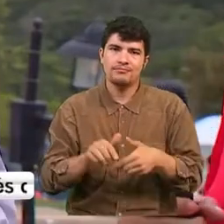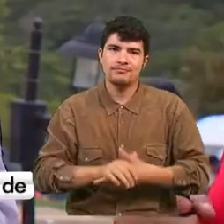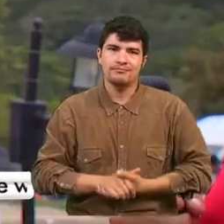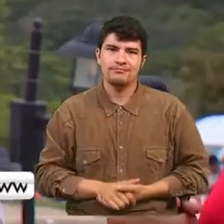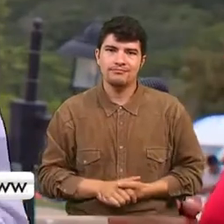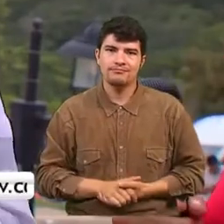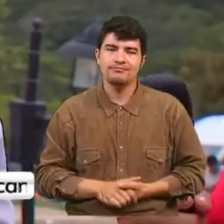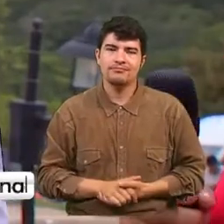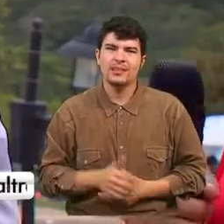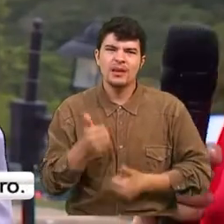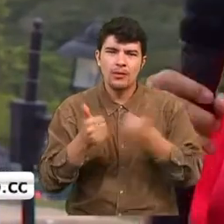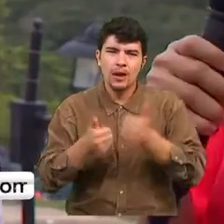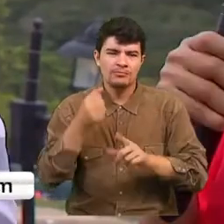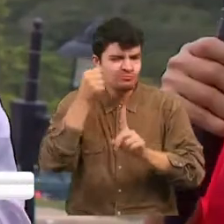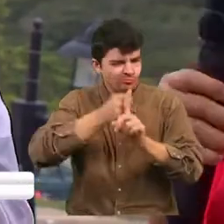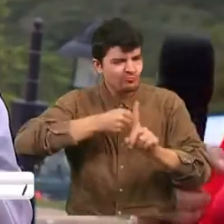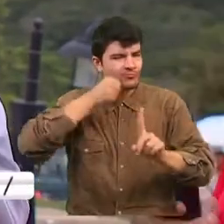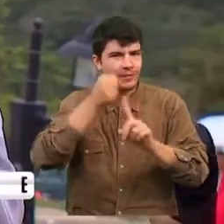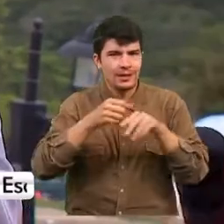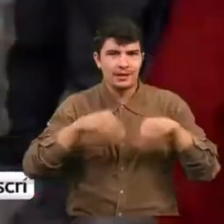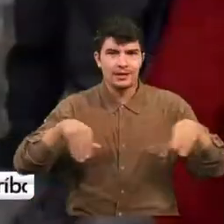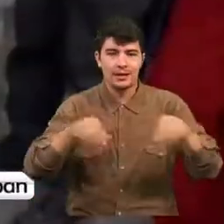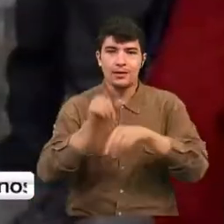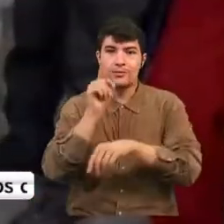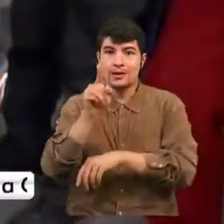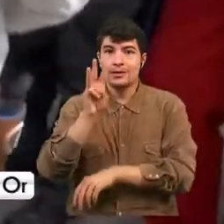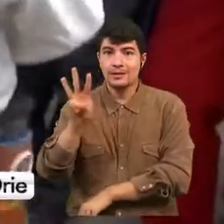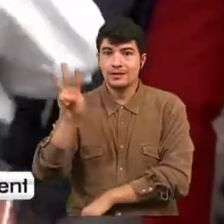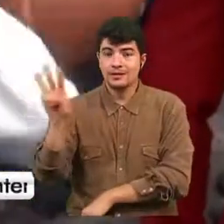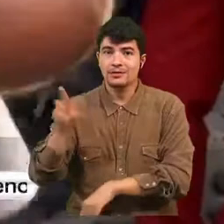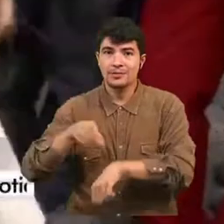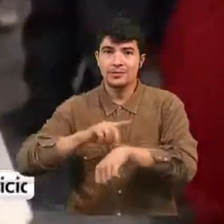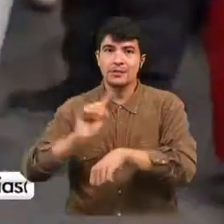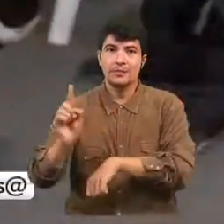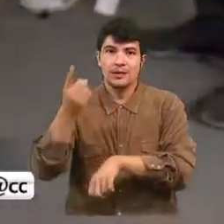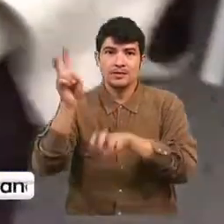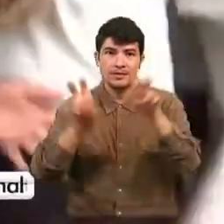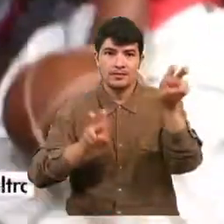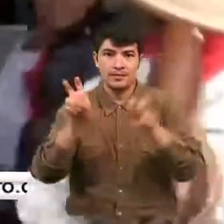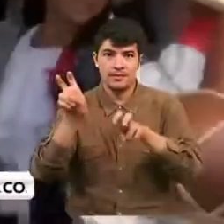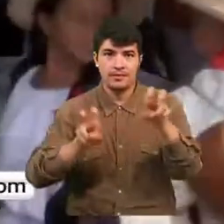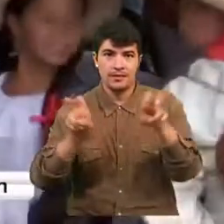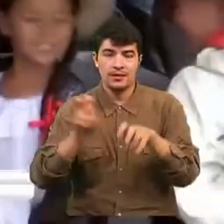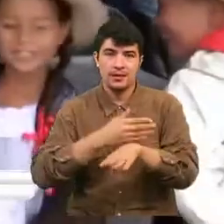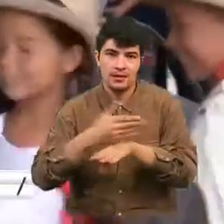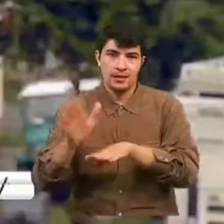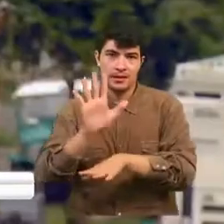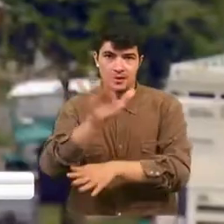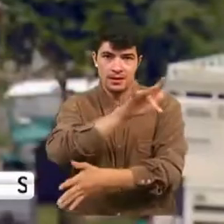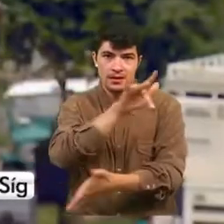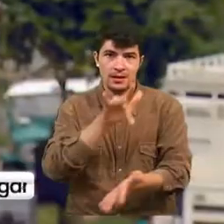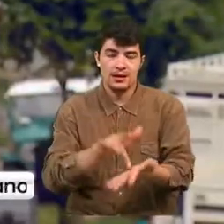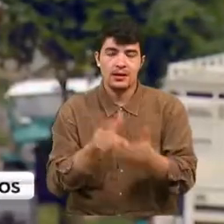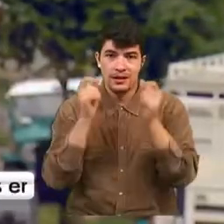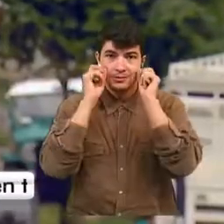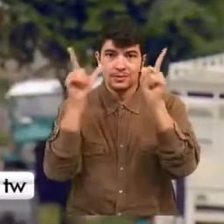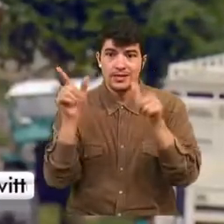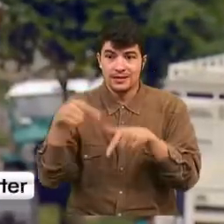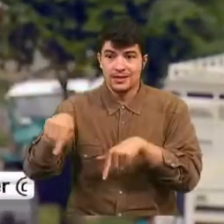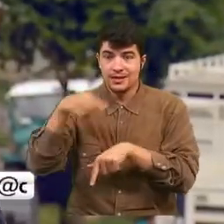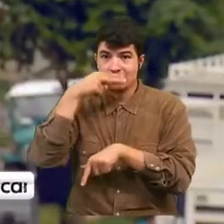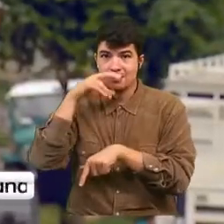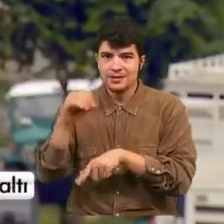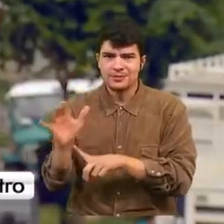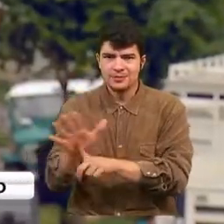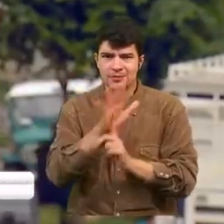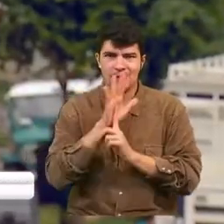y esa es la pujanza de nuestra tierra. Muy bien, a la 1:33 PM, es momento de hacer una pequeña pausa para comerciales, pero al regreso la sorpresa que han preparado